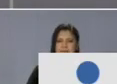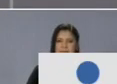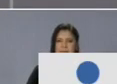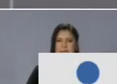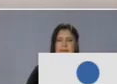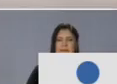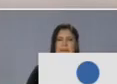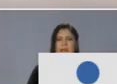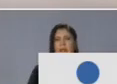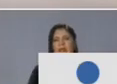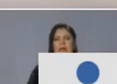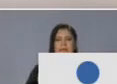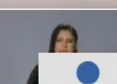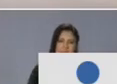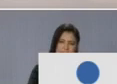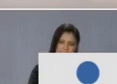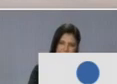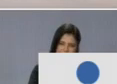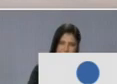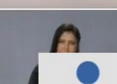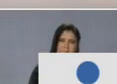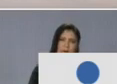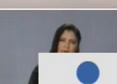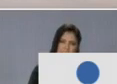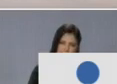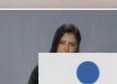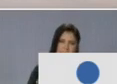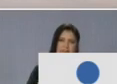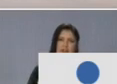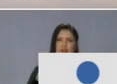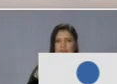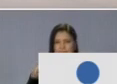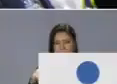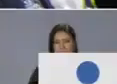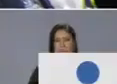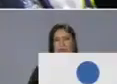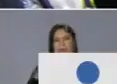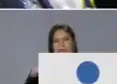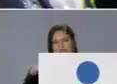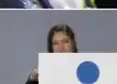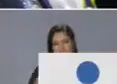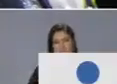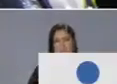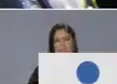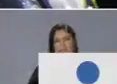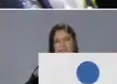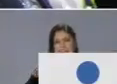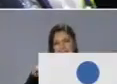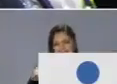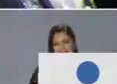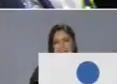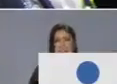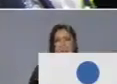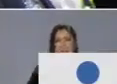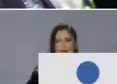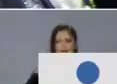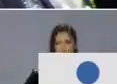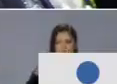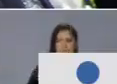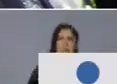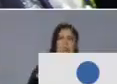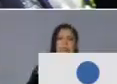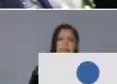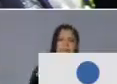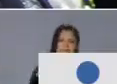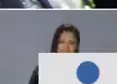a nuestros hijos, Paulina, Sofía, Alejandro, Fernanda, Nicole y